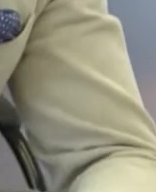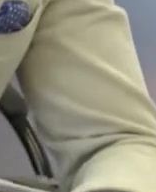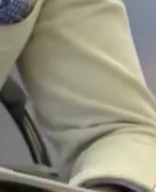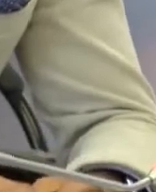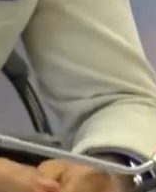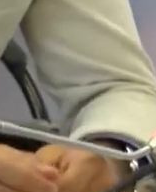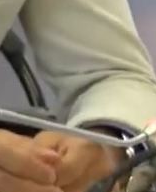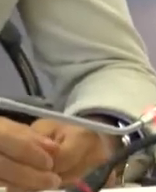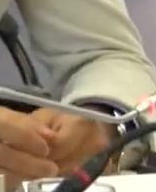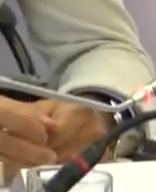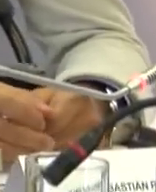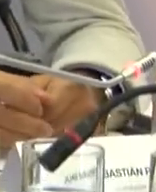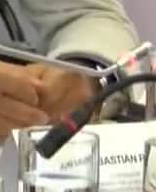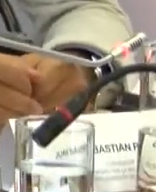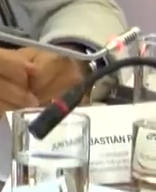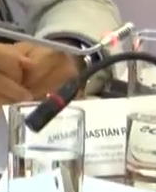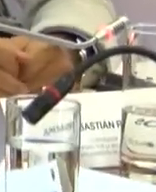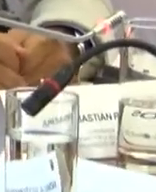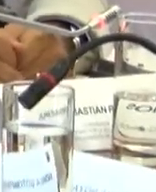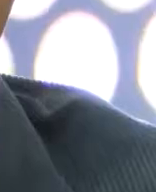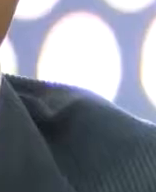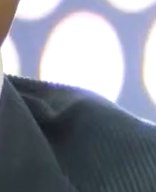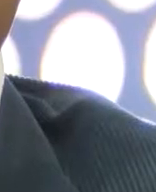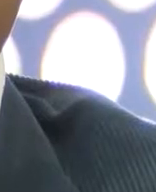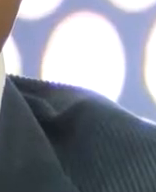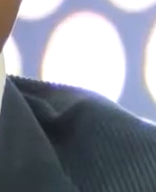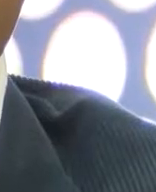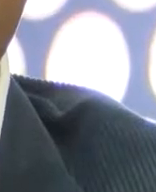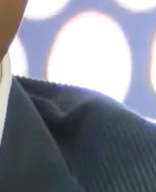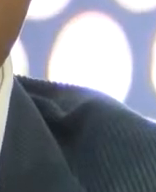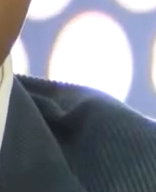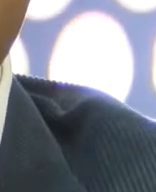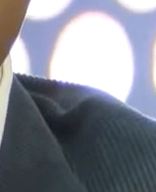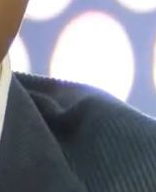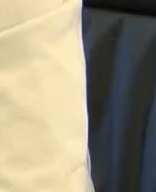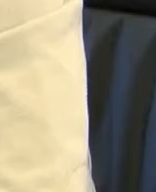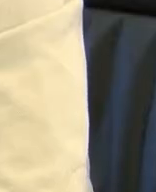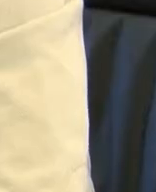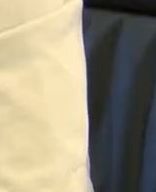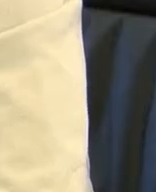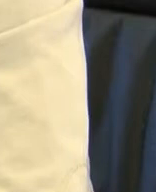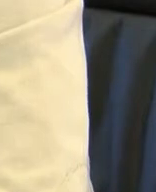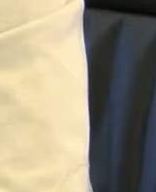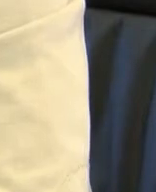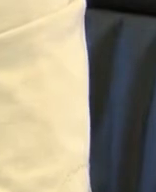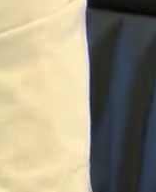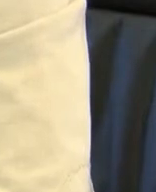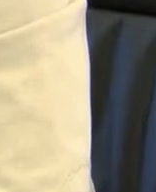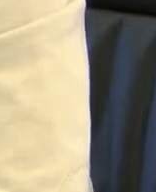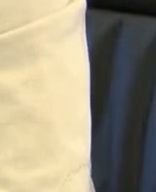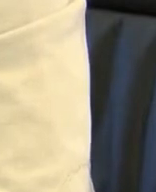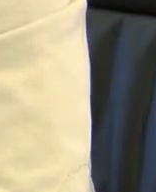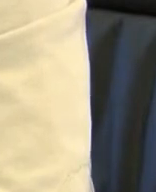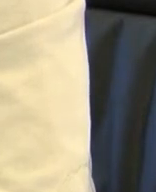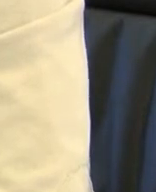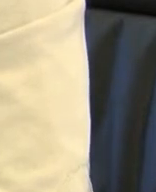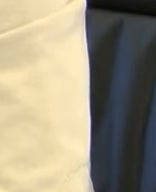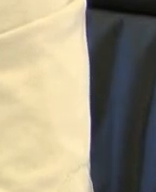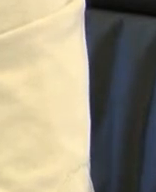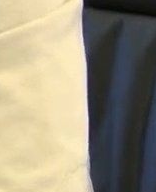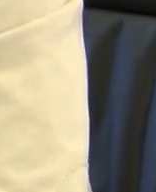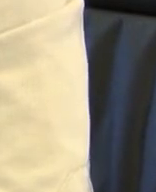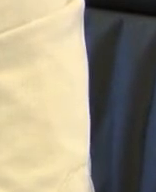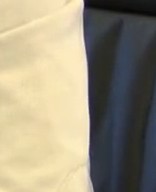intervenciones, el titular del grupo parlamentario, Sebastián Palacios, sostuvo que hay que estructurar una propuesta normativa más allá del aspecto técnico, sino